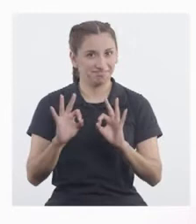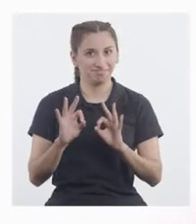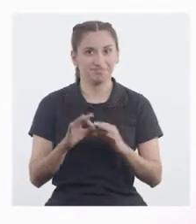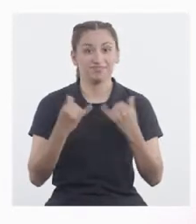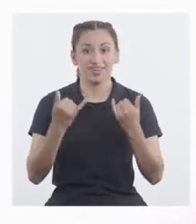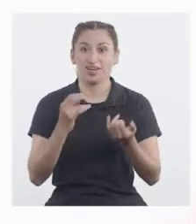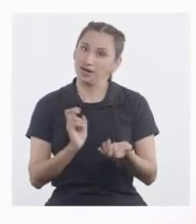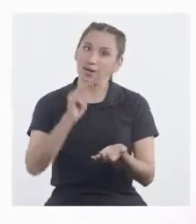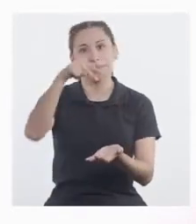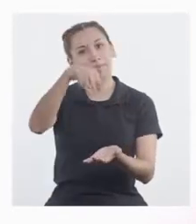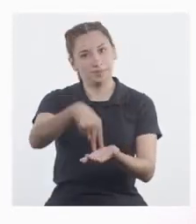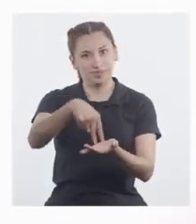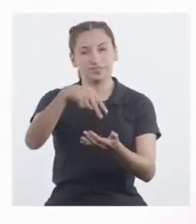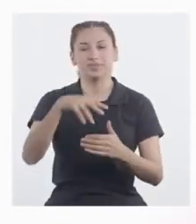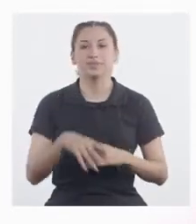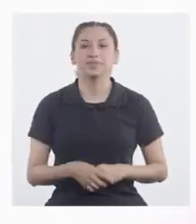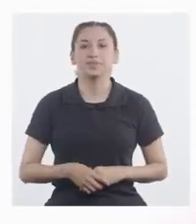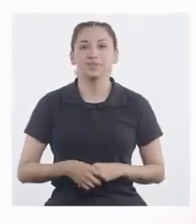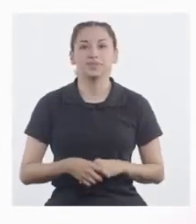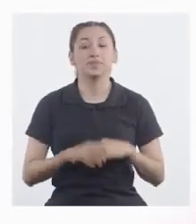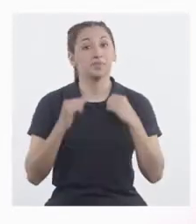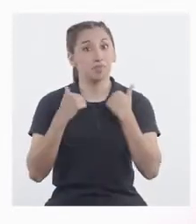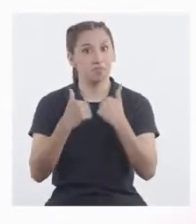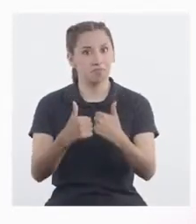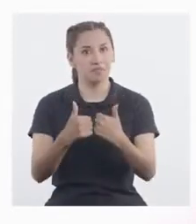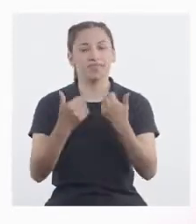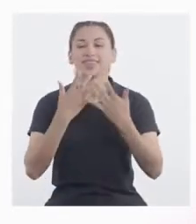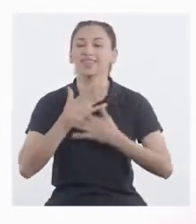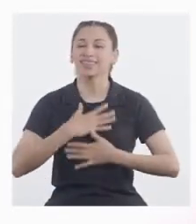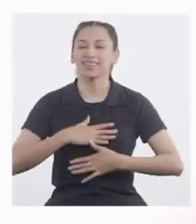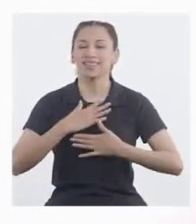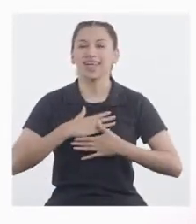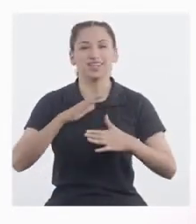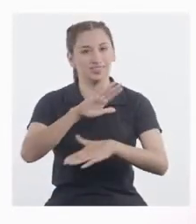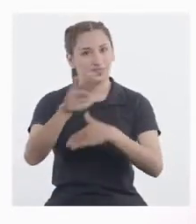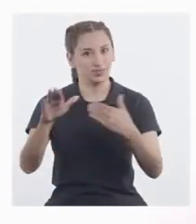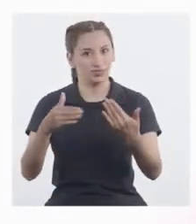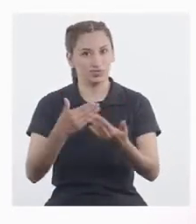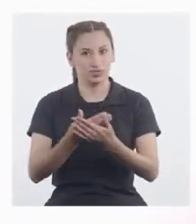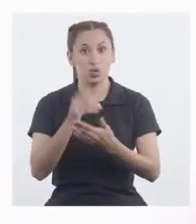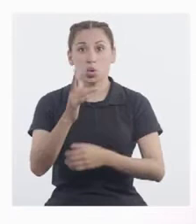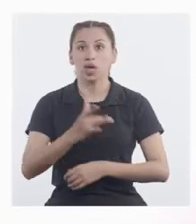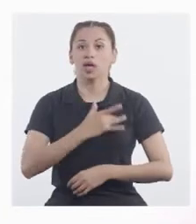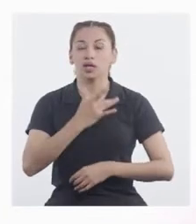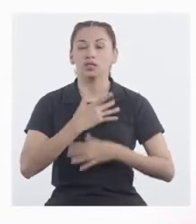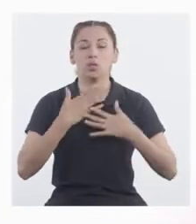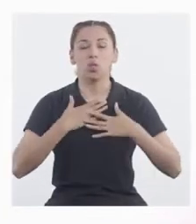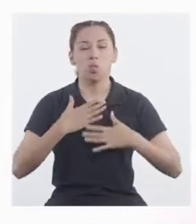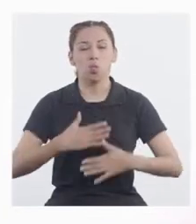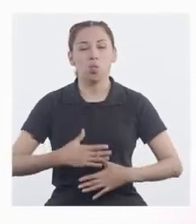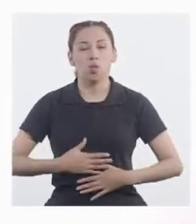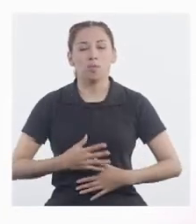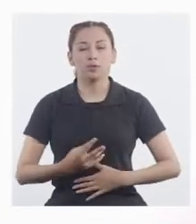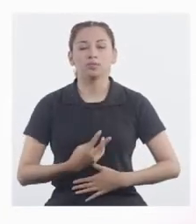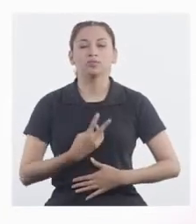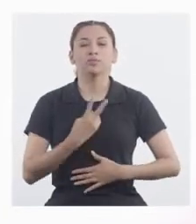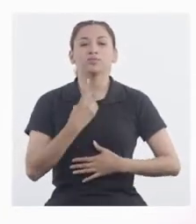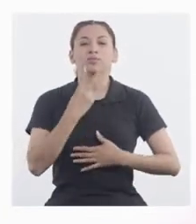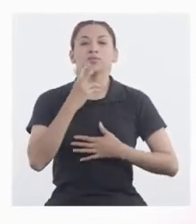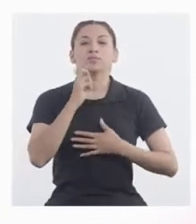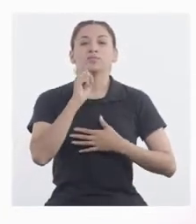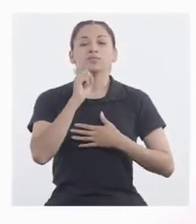Excelente. Vamos a ponernos de pie. Bien, tranquilas y tranquilos, sintiendo nuestro cuerpo,